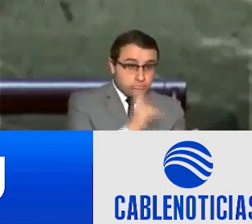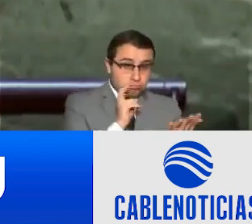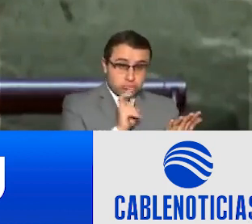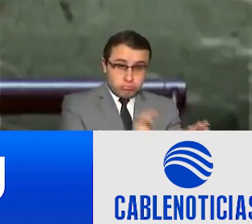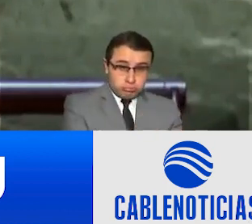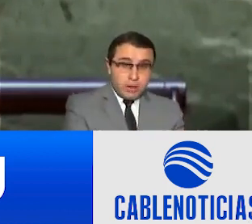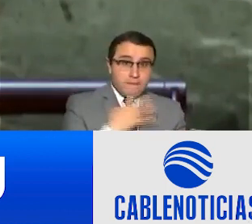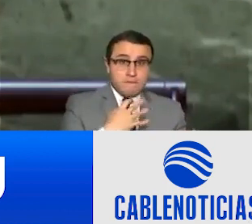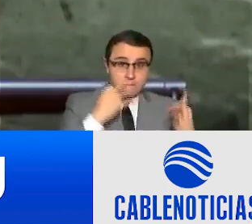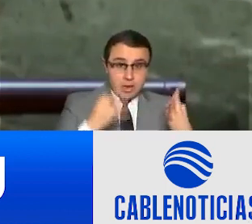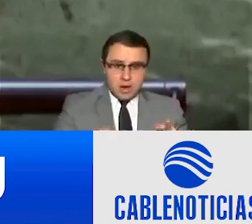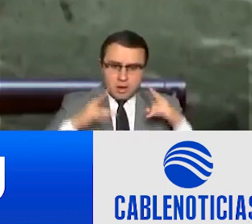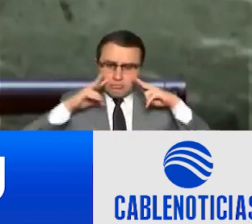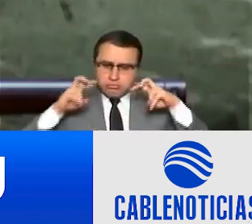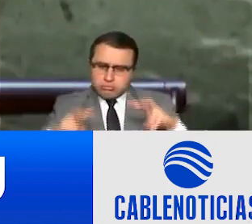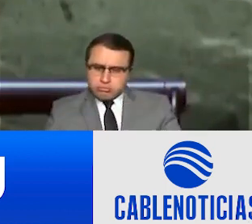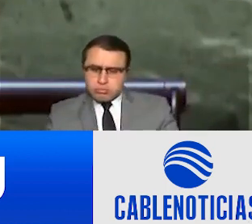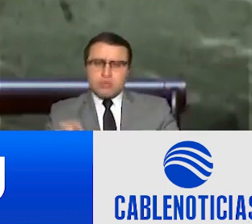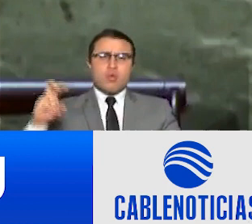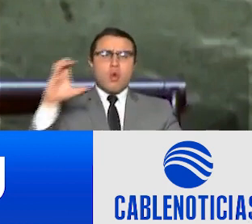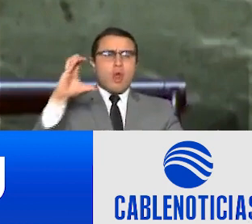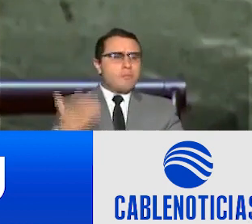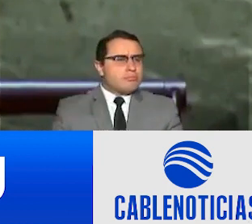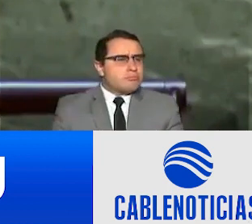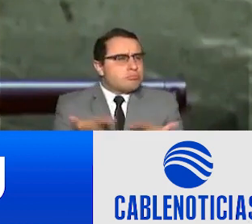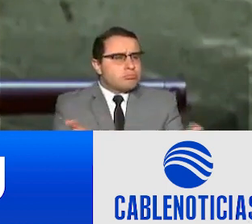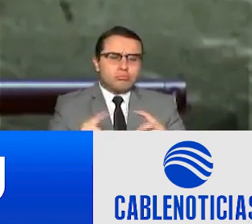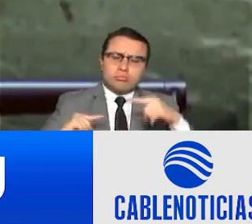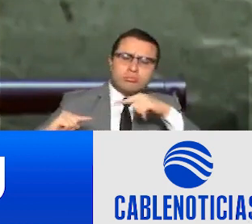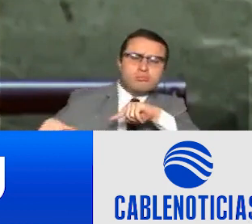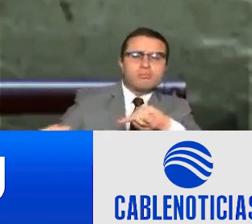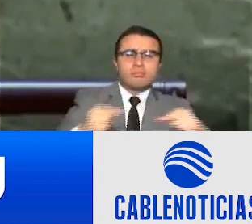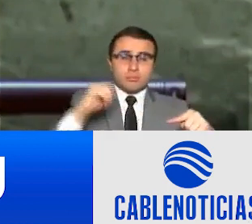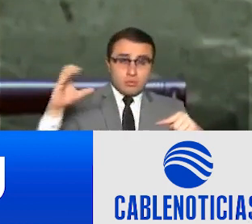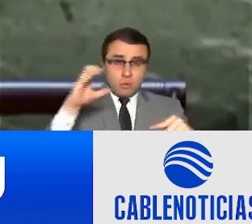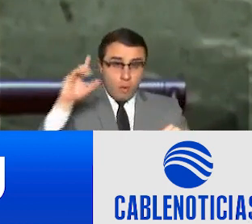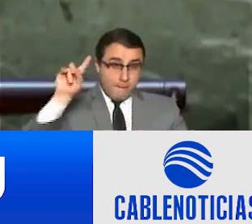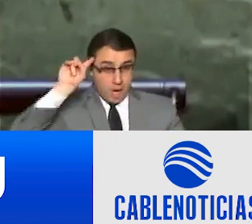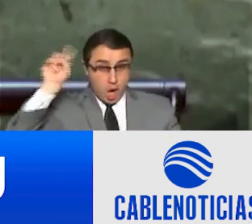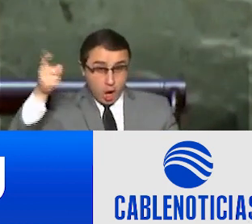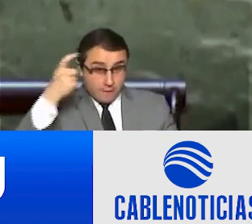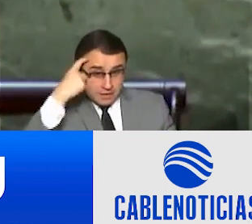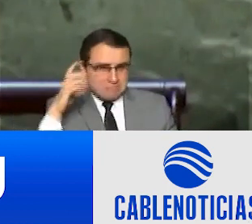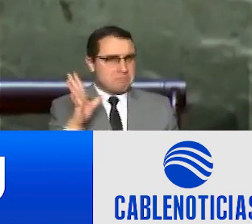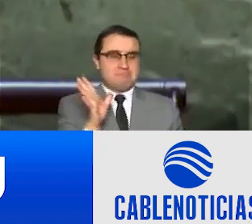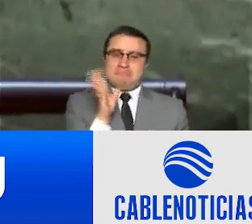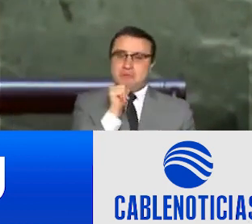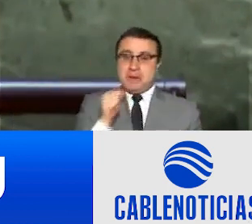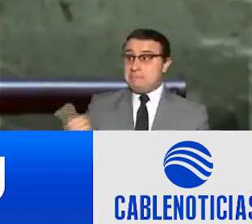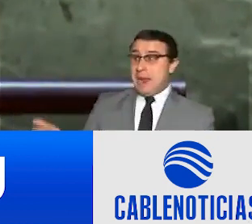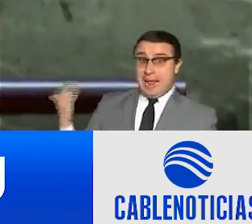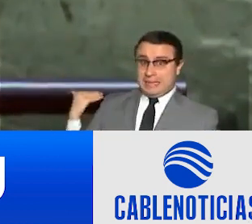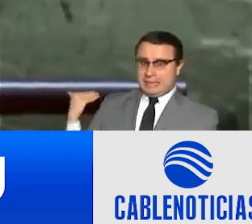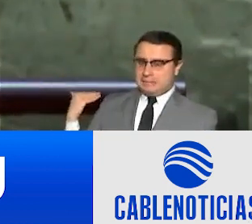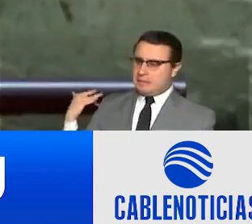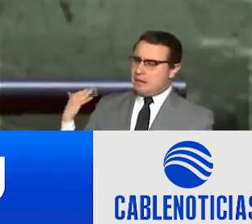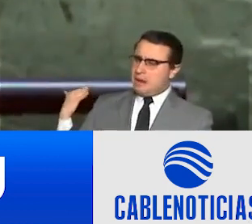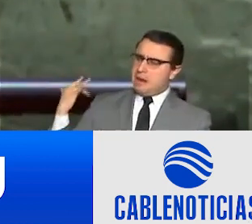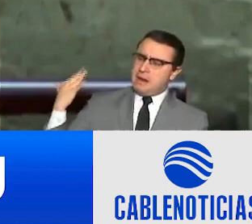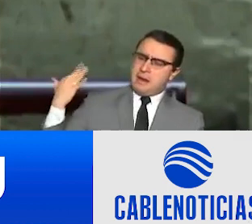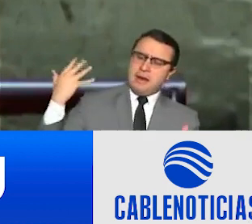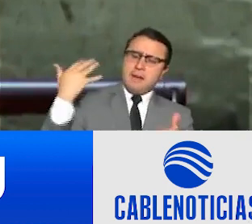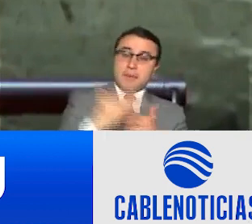pueblo colombiano y por sus gobernantes. Y tiempo después, esa ciencia occidental,